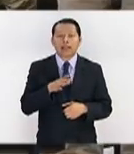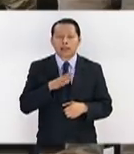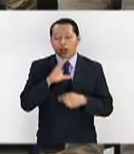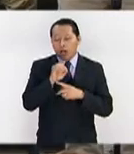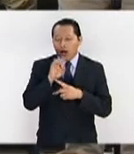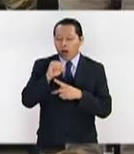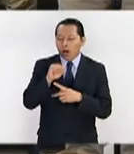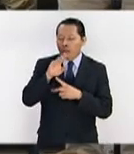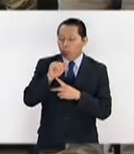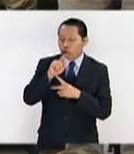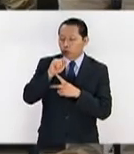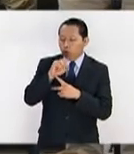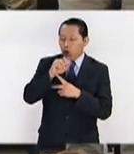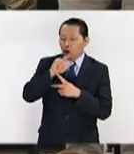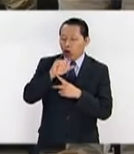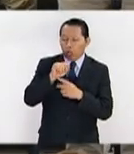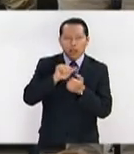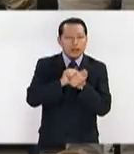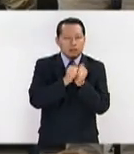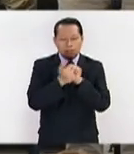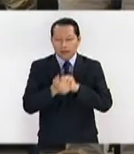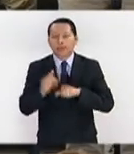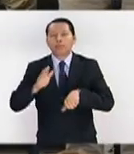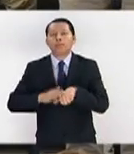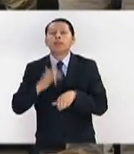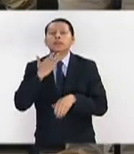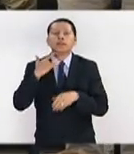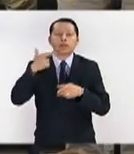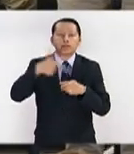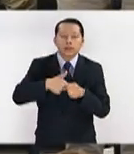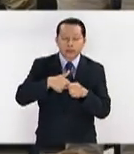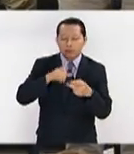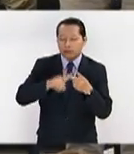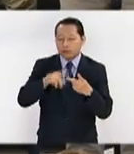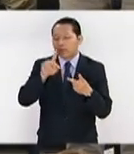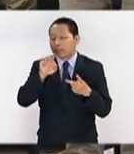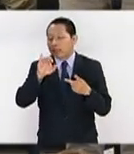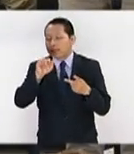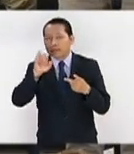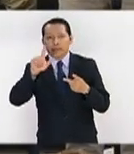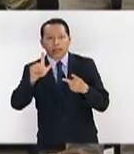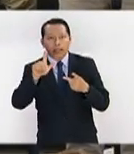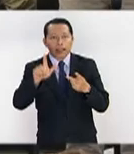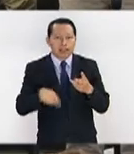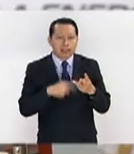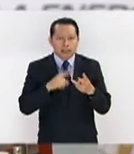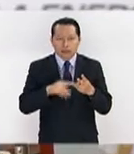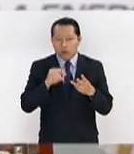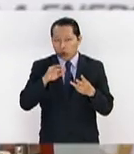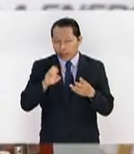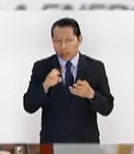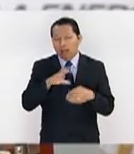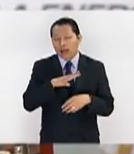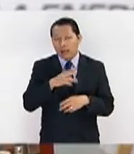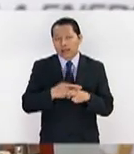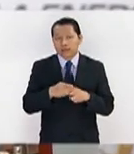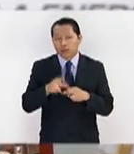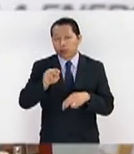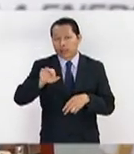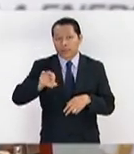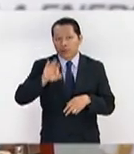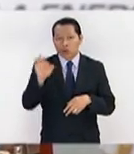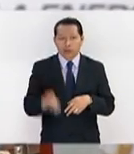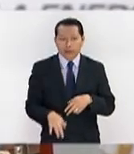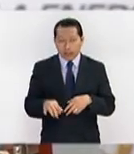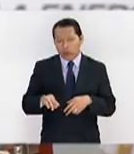combustóleo y lo convierte en más gasolina y más diésel y en coque, hasta 80%